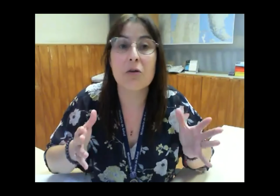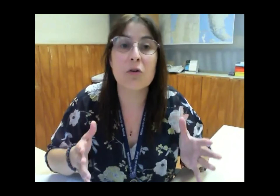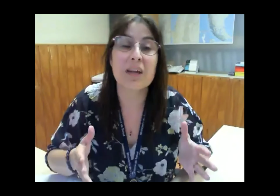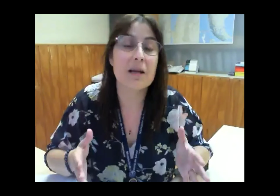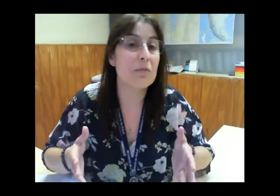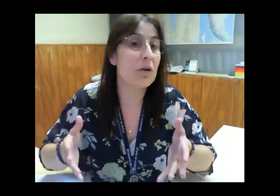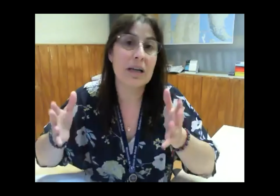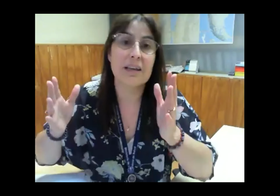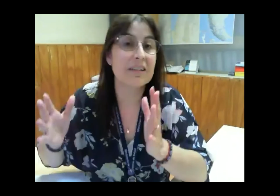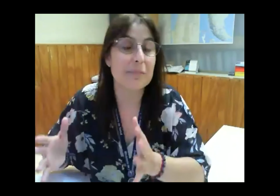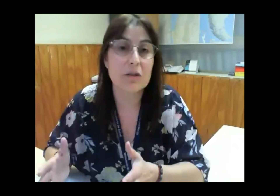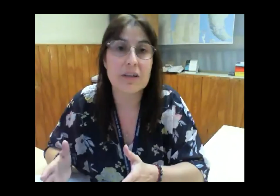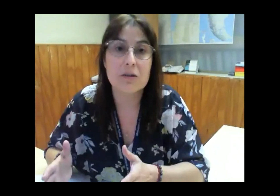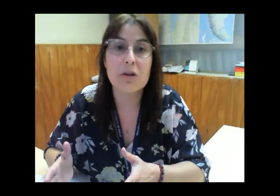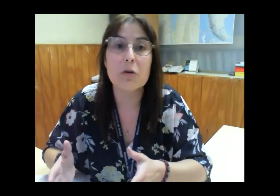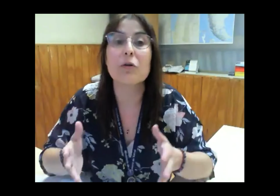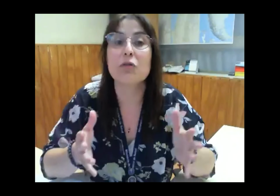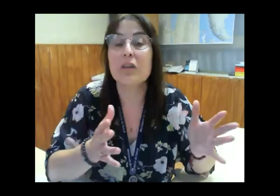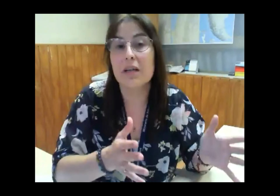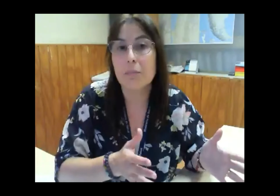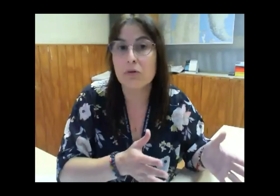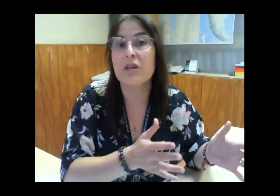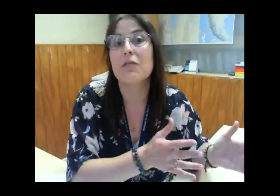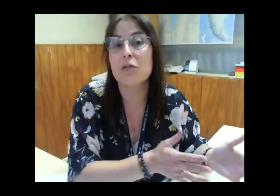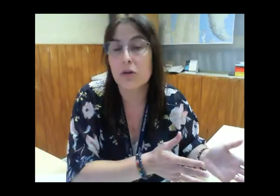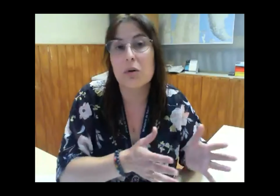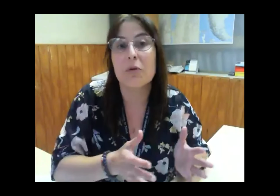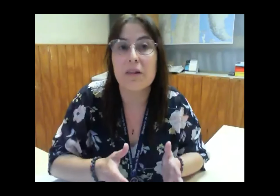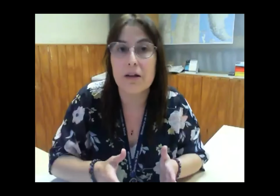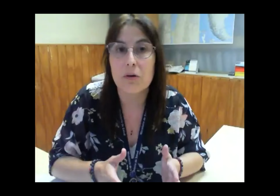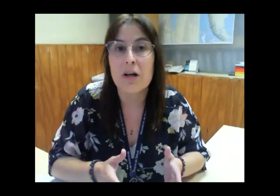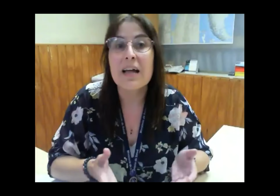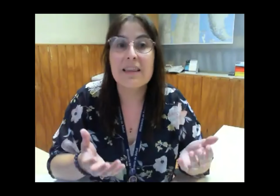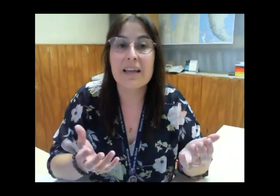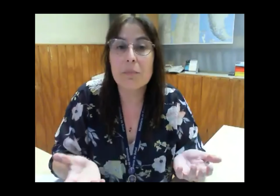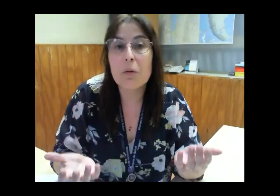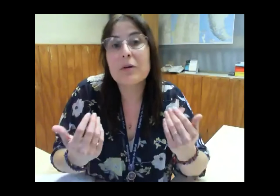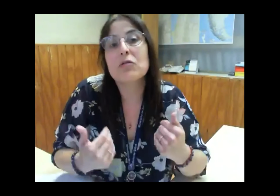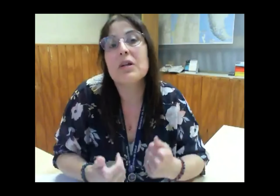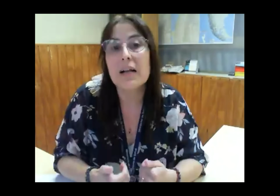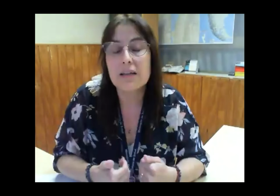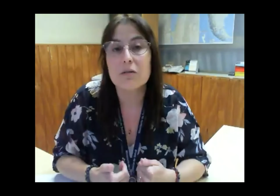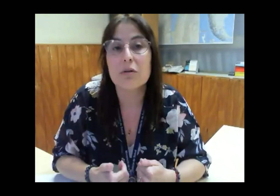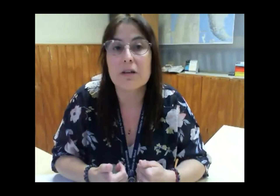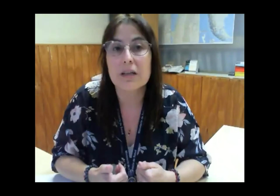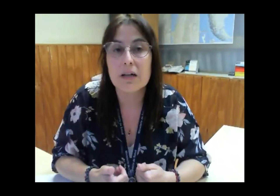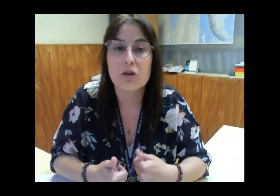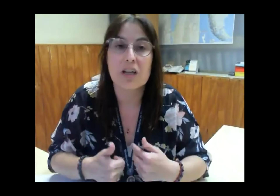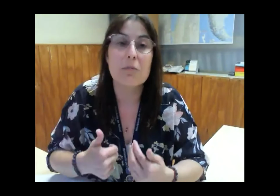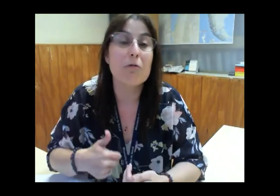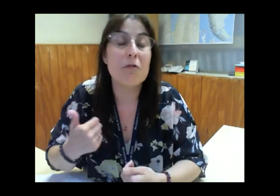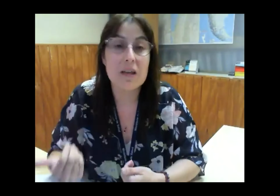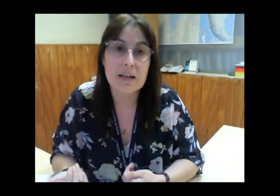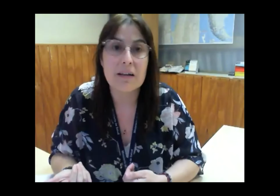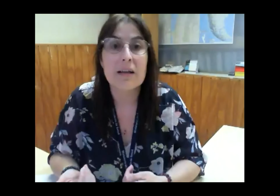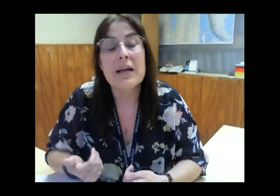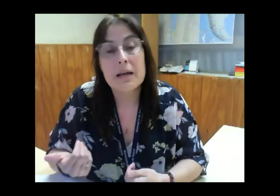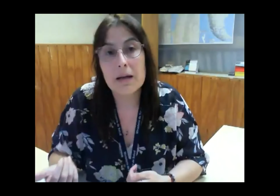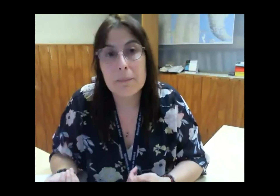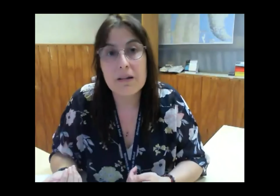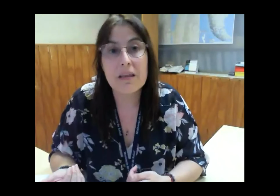que no tenemos establecimientos destruidos, pero sí tenemos servicios que no hemos dado, tenemos personal que ha sido afectado, tenemos